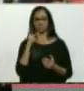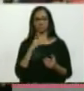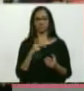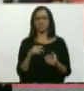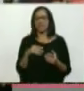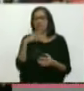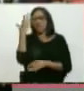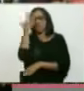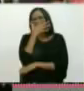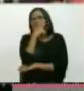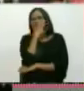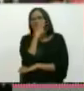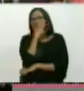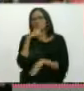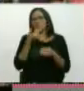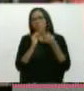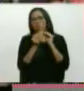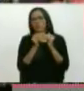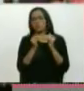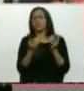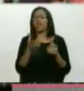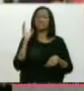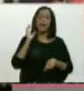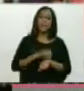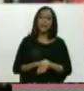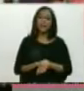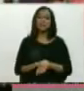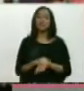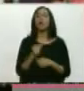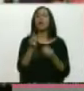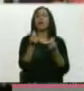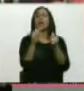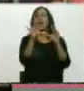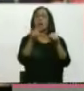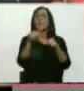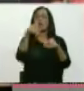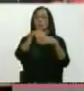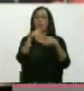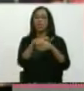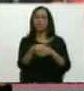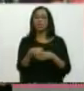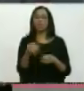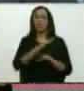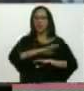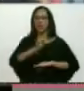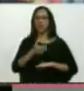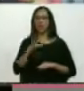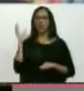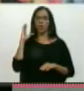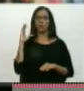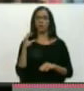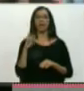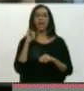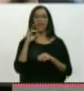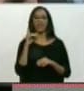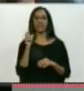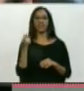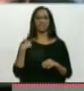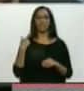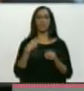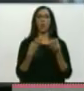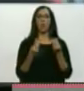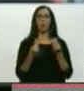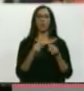dudosa procedencia moral, quien estaba presa por la compra de votos en la costa colombiana. Aída Merlano tiene